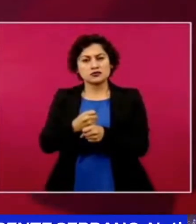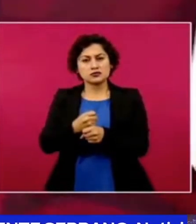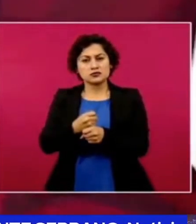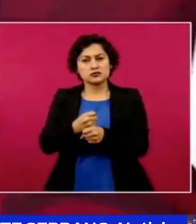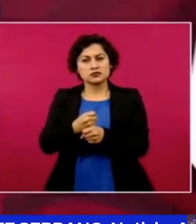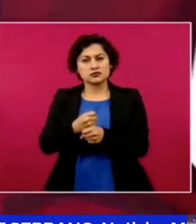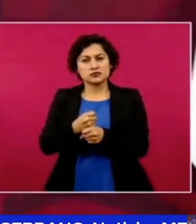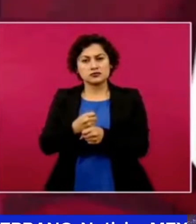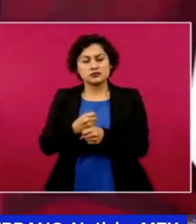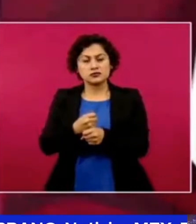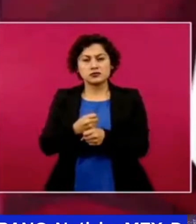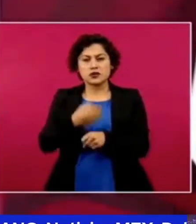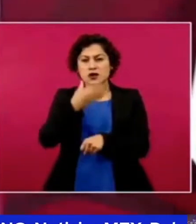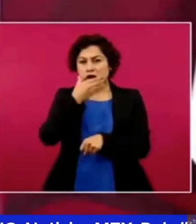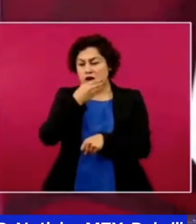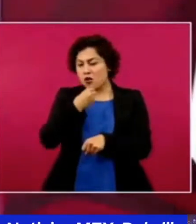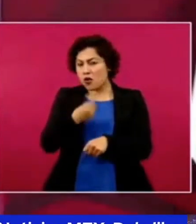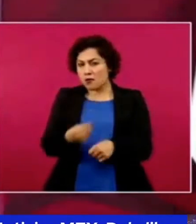a un rapero.